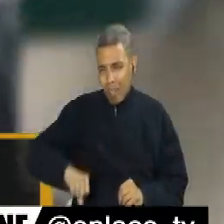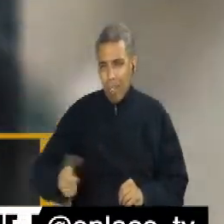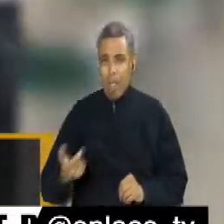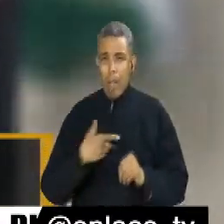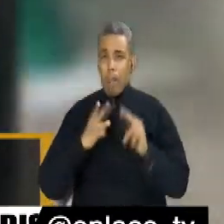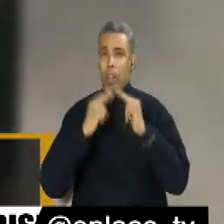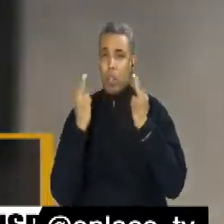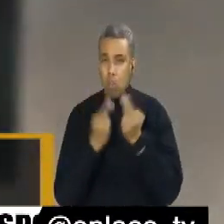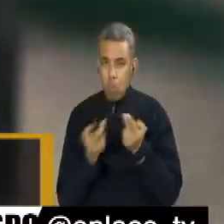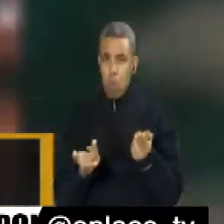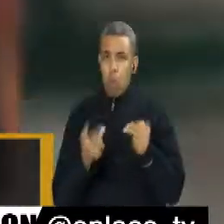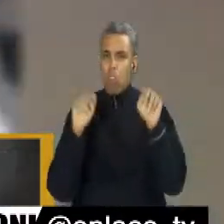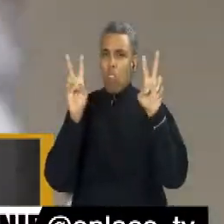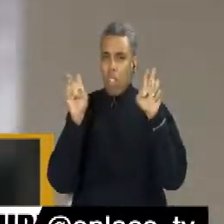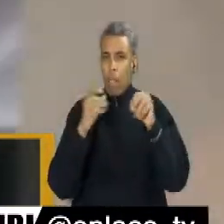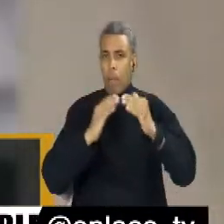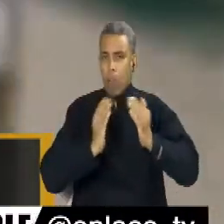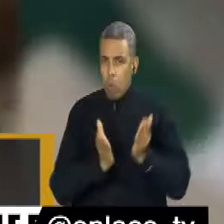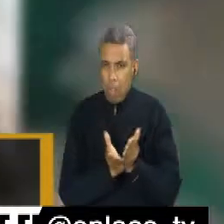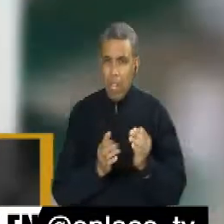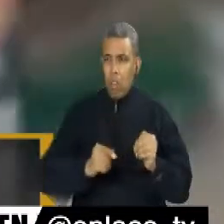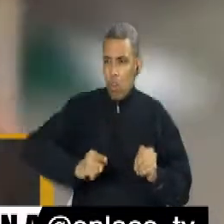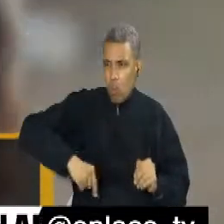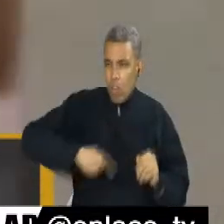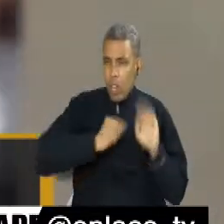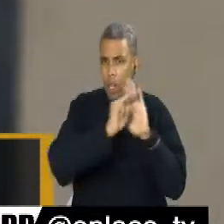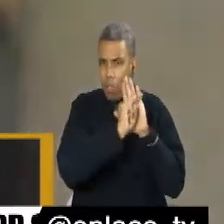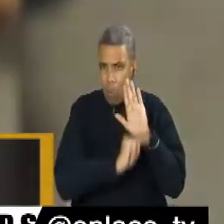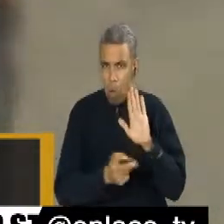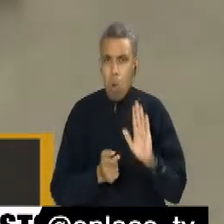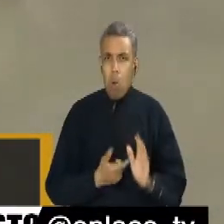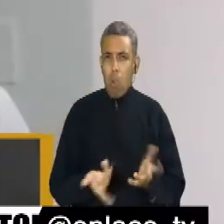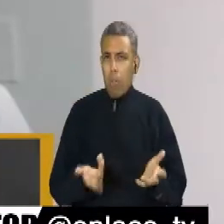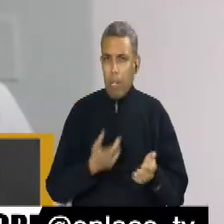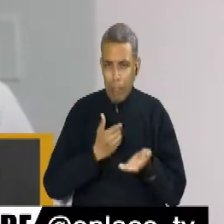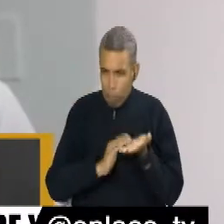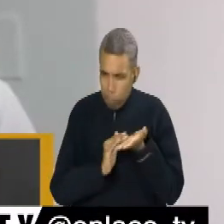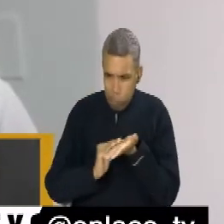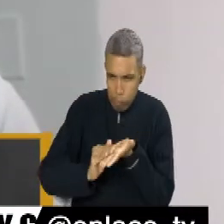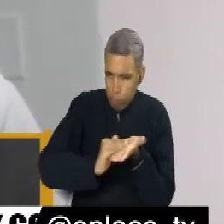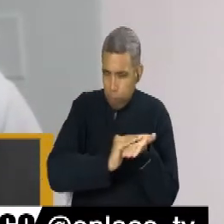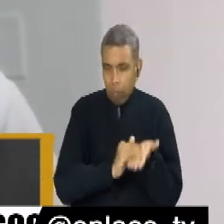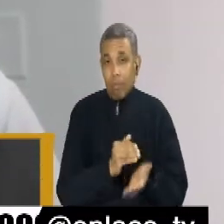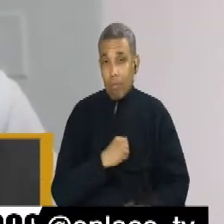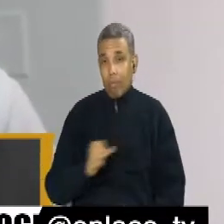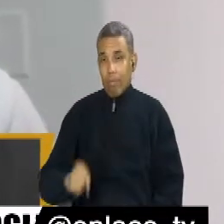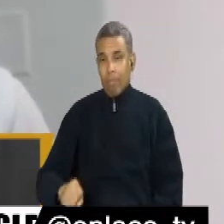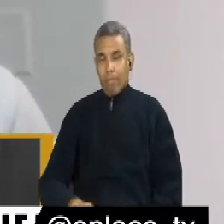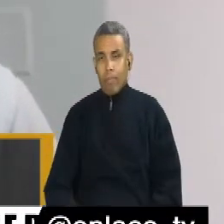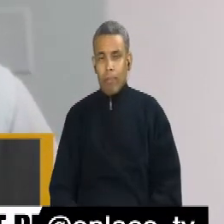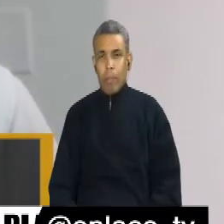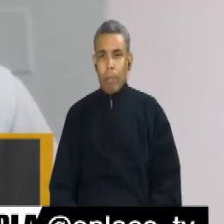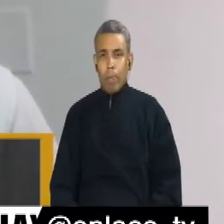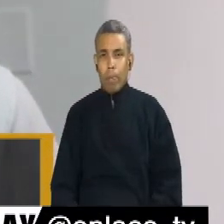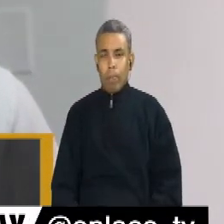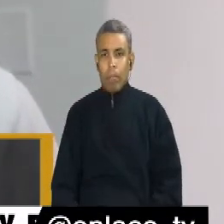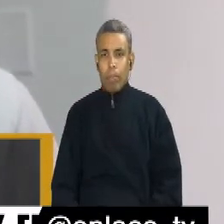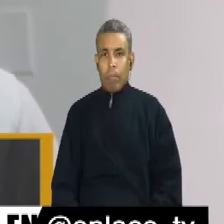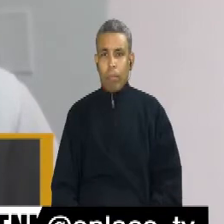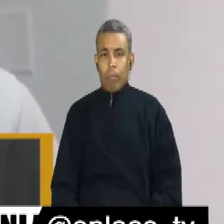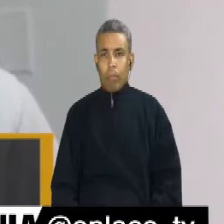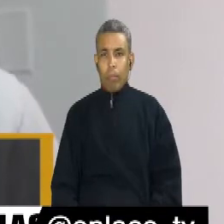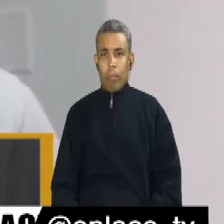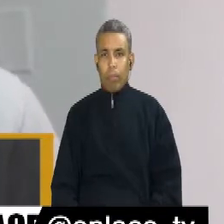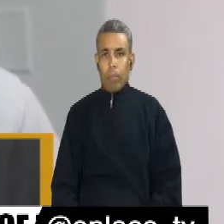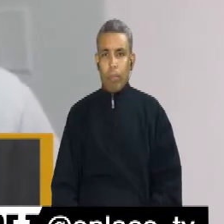convivencia escolar, en donde se implementan estrategias para evitar las mismas. Estamos llamando cada vez que se nos presenta